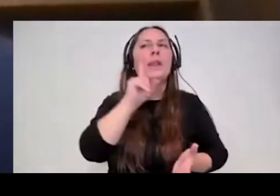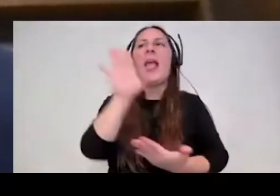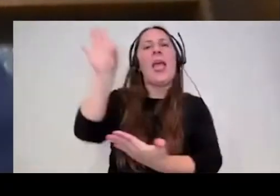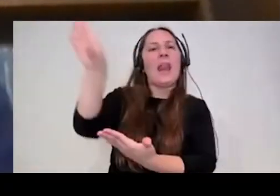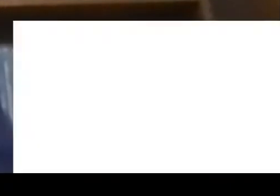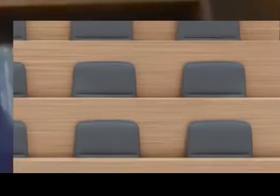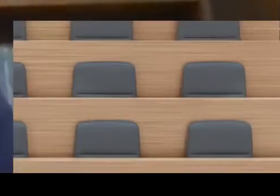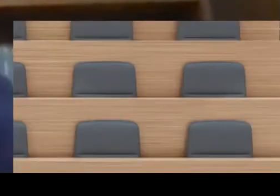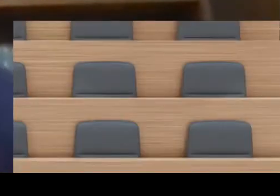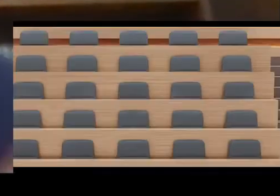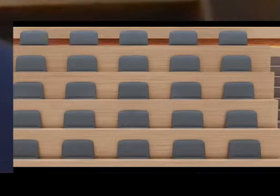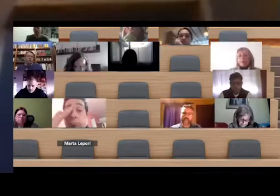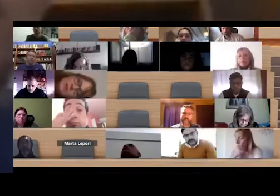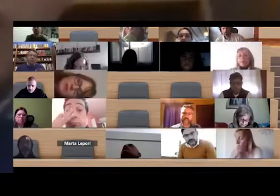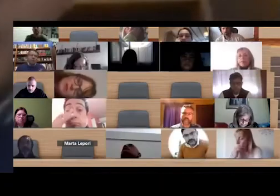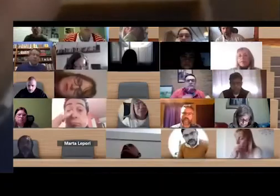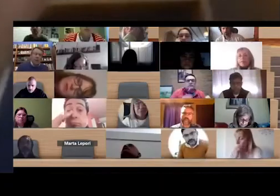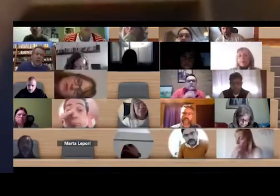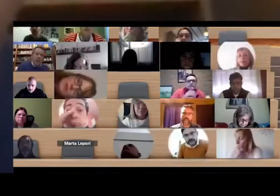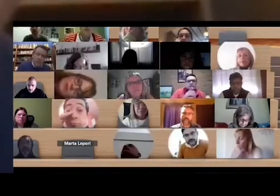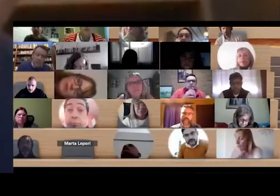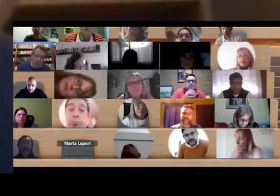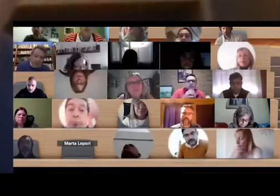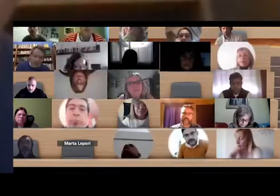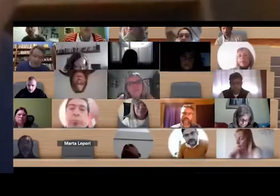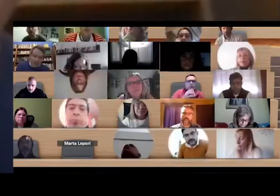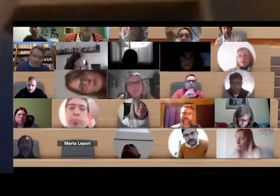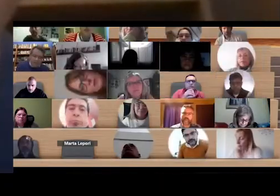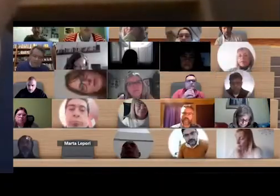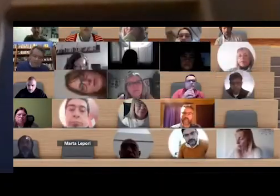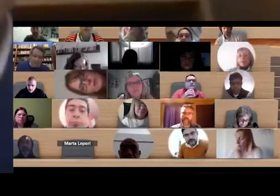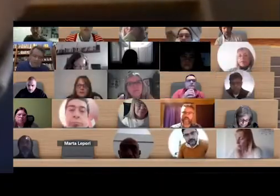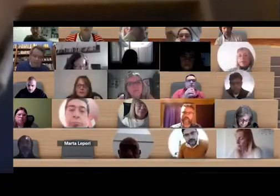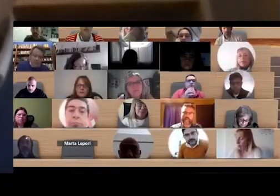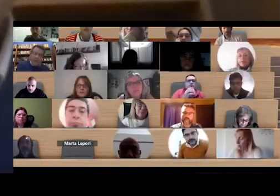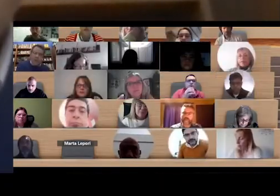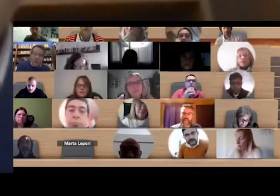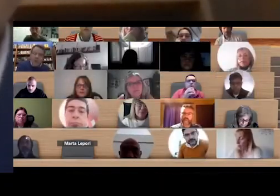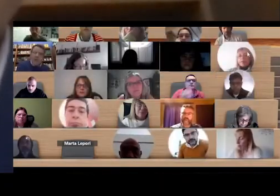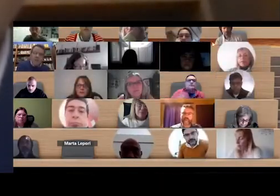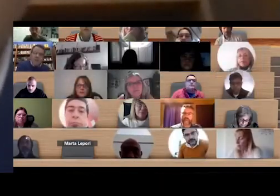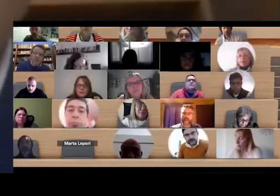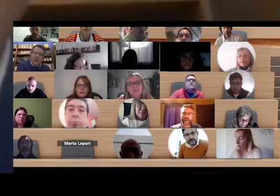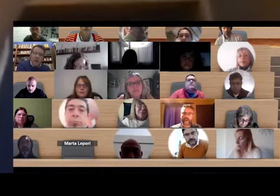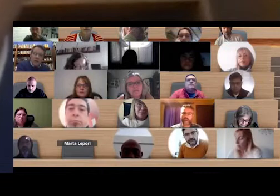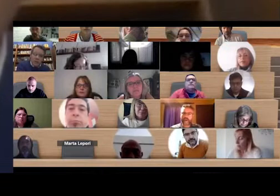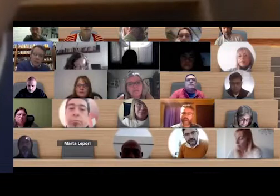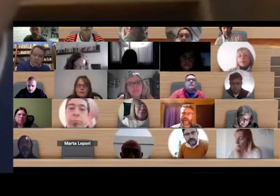esto, siempre digo la misma frase: yo no quiero tirar a la OIT por la ventana. Pero también hay que dimensionar a la